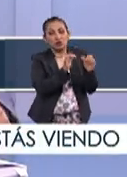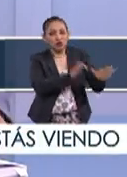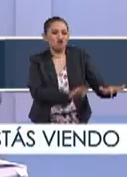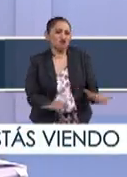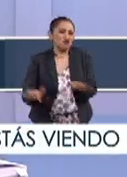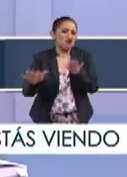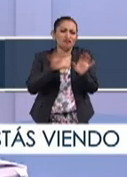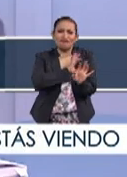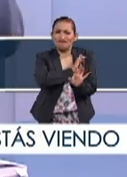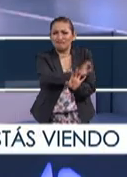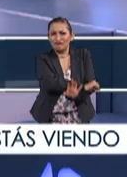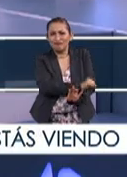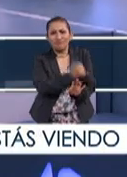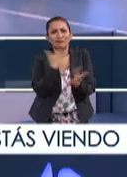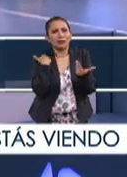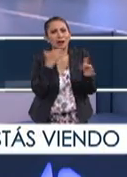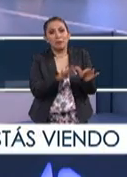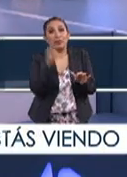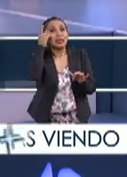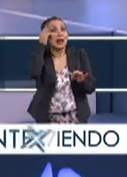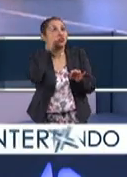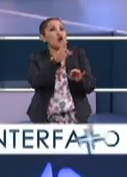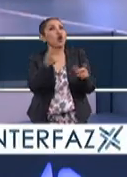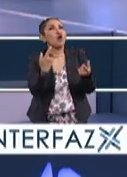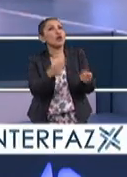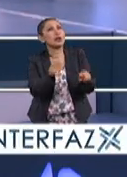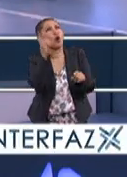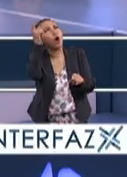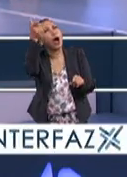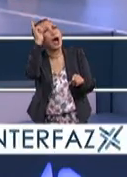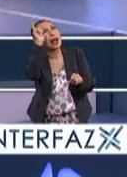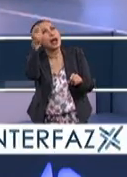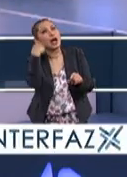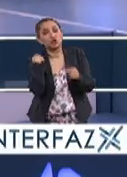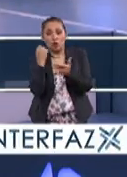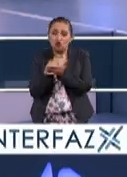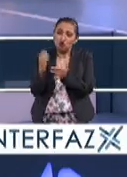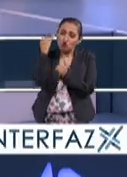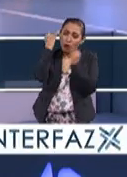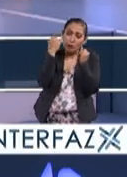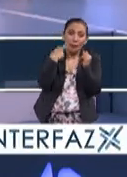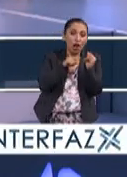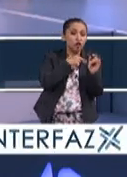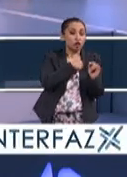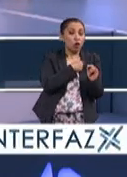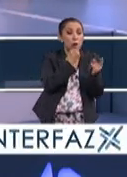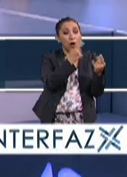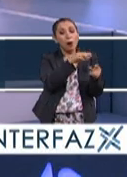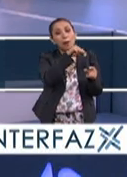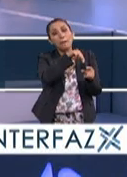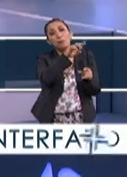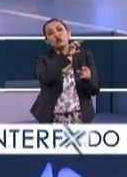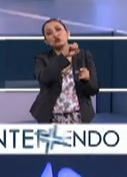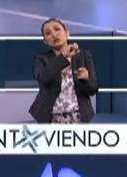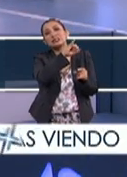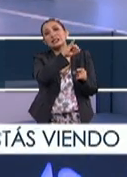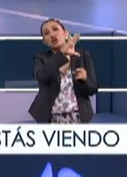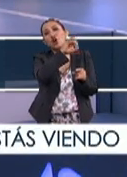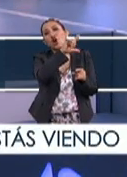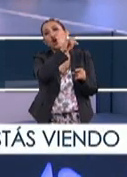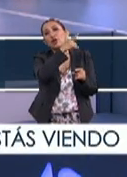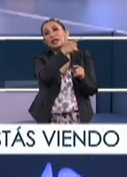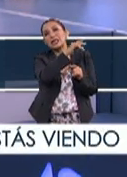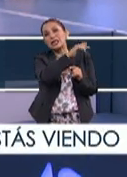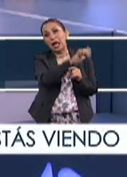el piano, haber sido un director de orquesta e incluso componer. Luego me he dedicado a la musicología, pero yo hubiese